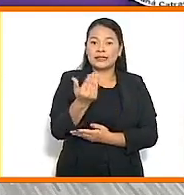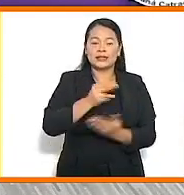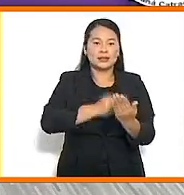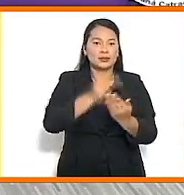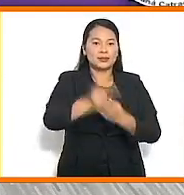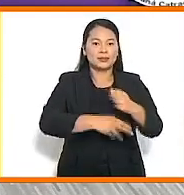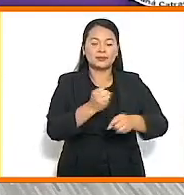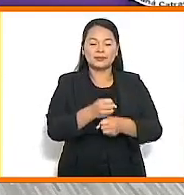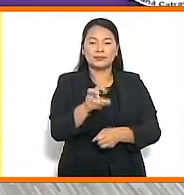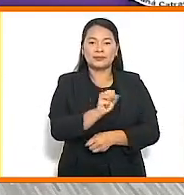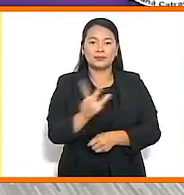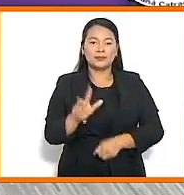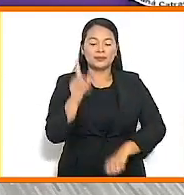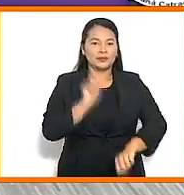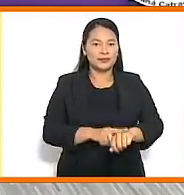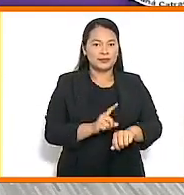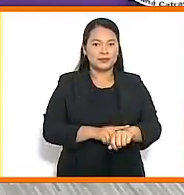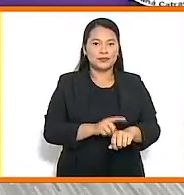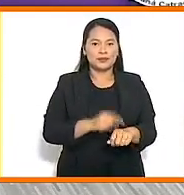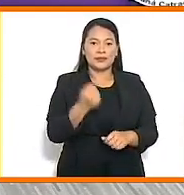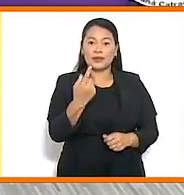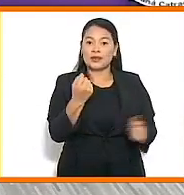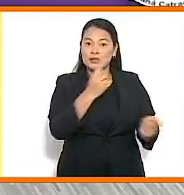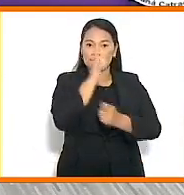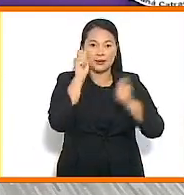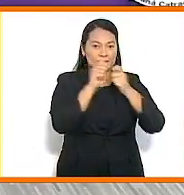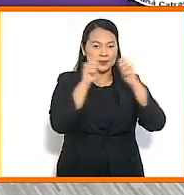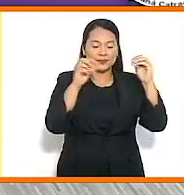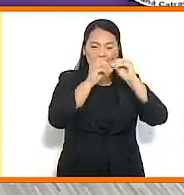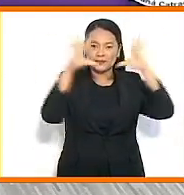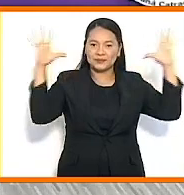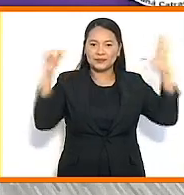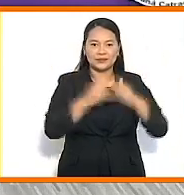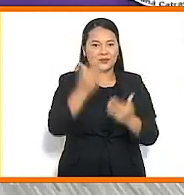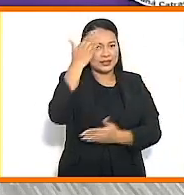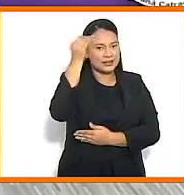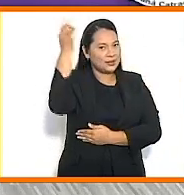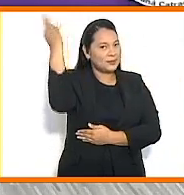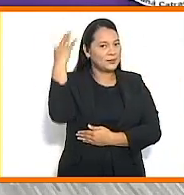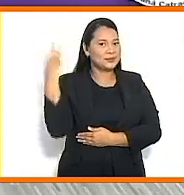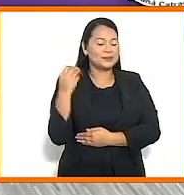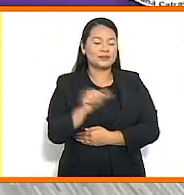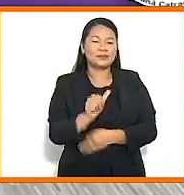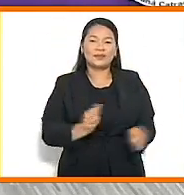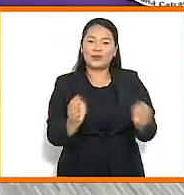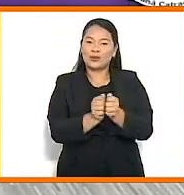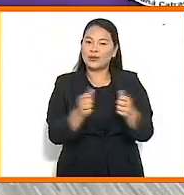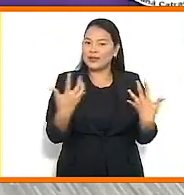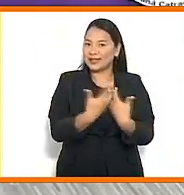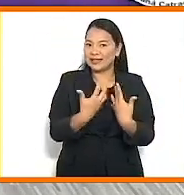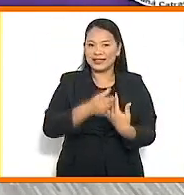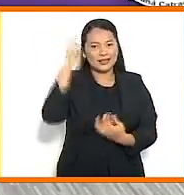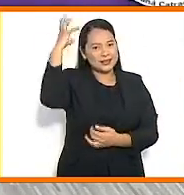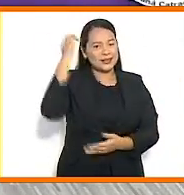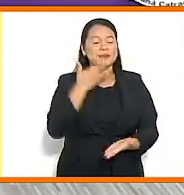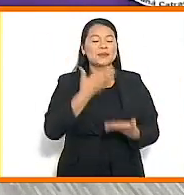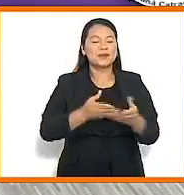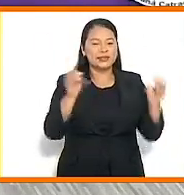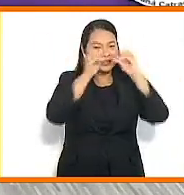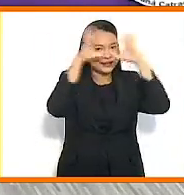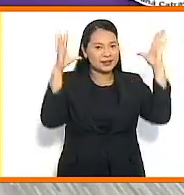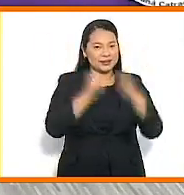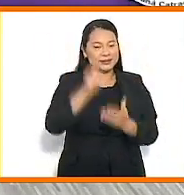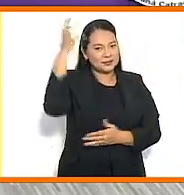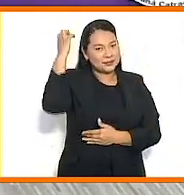2023. El reloj marca en este momento las 11 en punto de la mañana. Te saluda Francini Zúñiga con la agradable compañía de Charlín. Buenos días, Charlín. Buenos